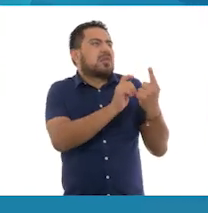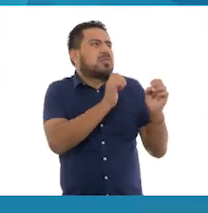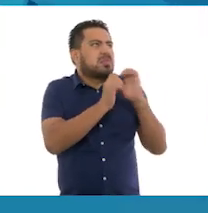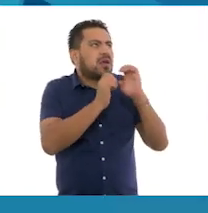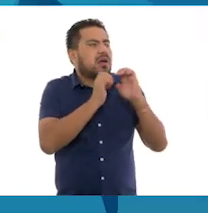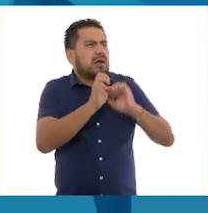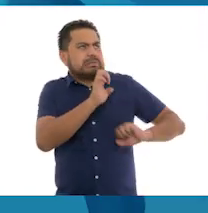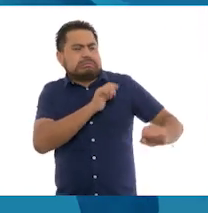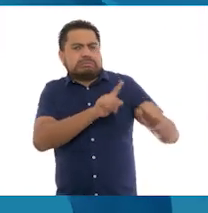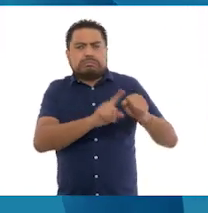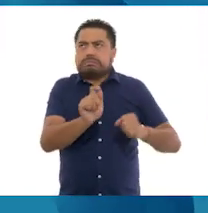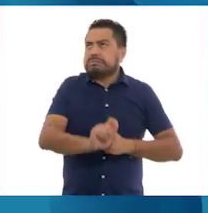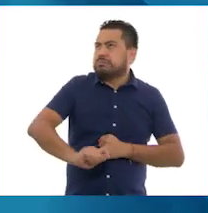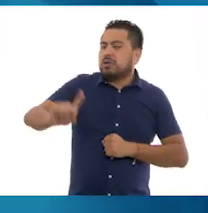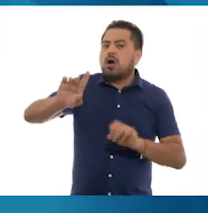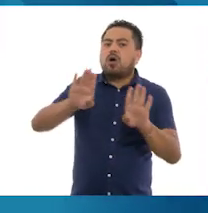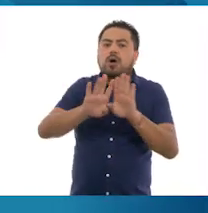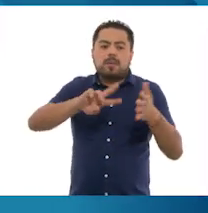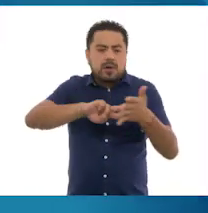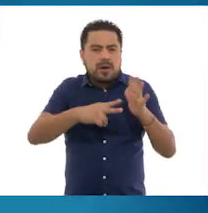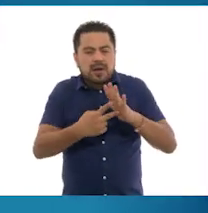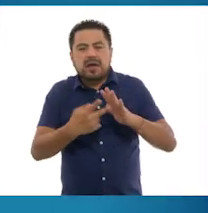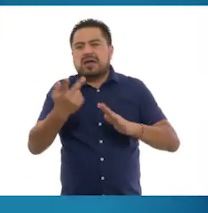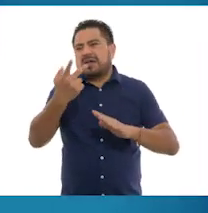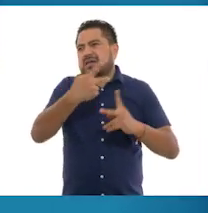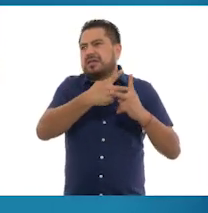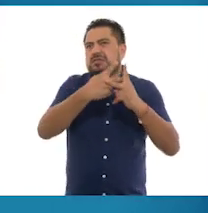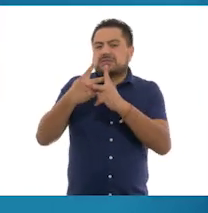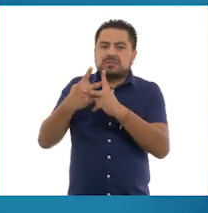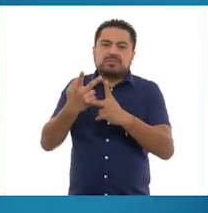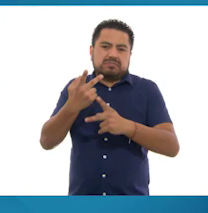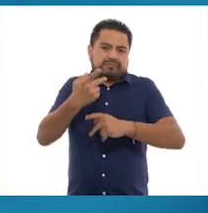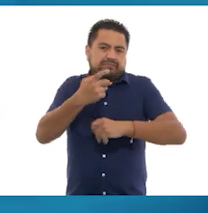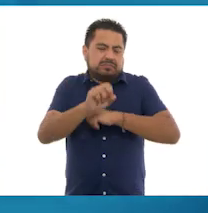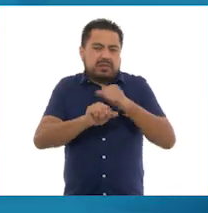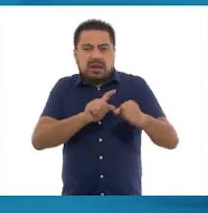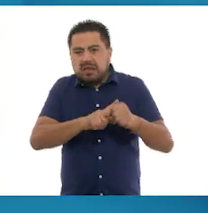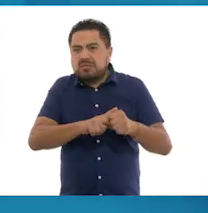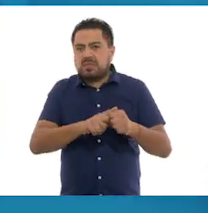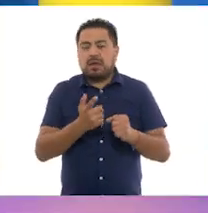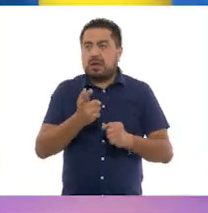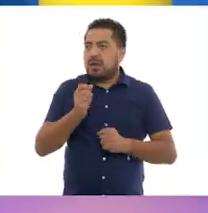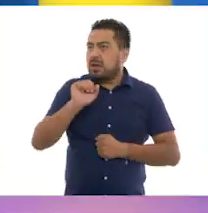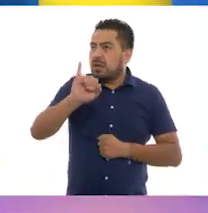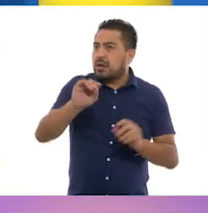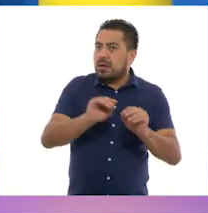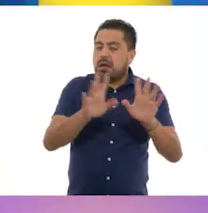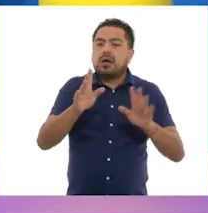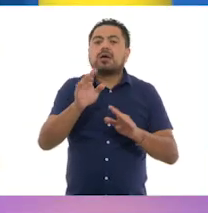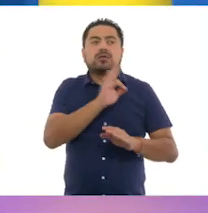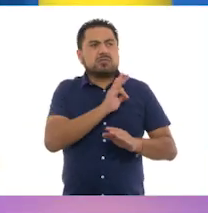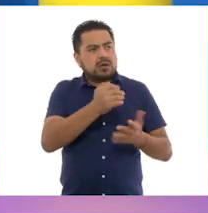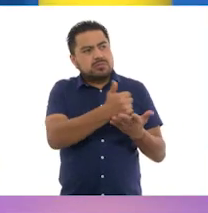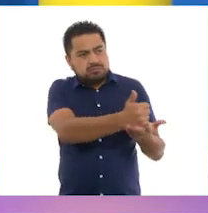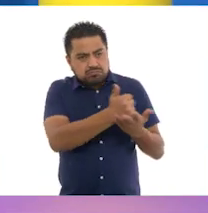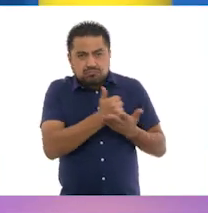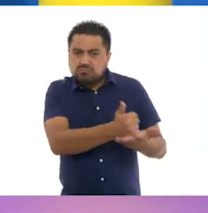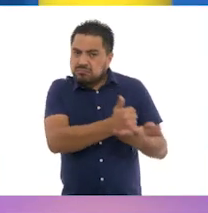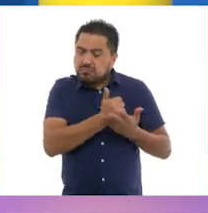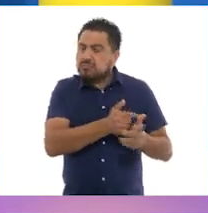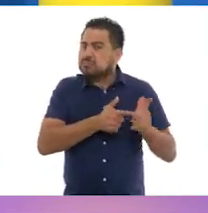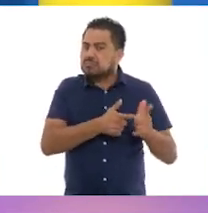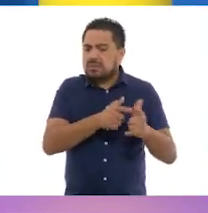experto, como lo puede ser ingenieros, paleontólogos y astronautas. Conste, ya quedamos en que me van a seguir ayudando